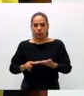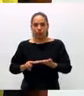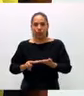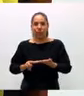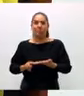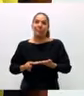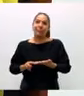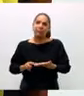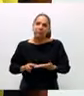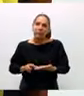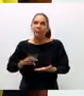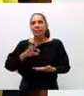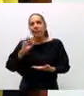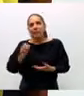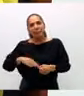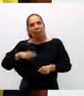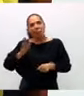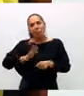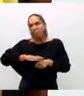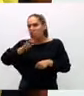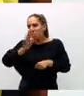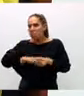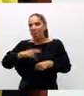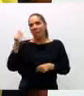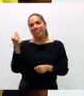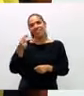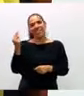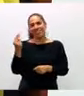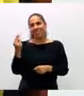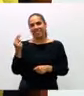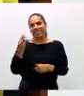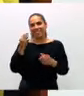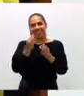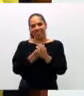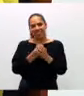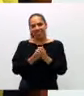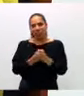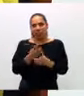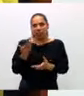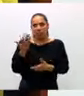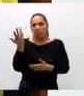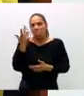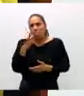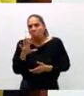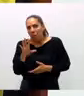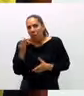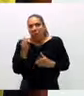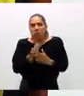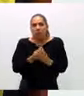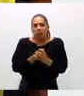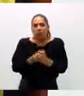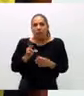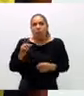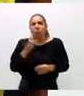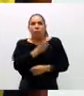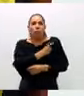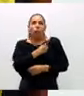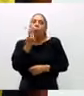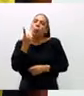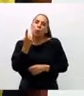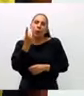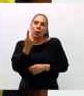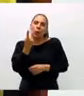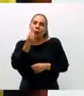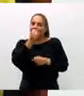por lo menos 10 sesiones de trabajo y en la práctica, con un